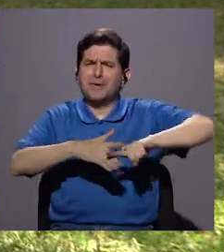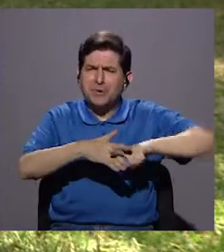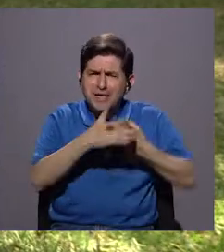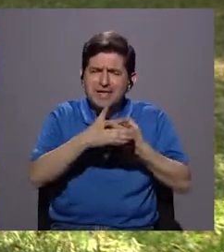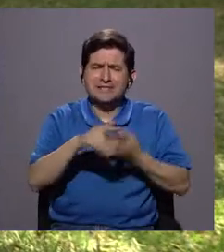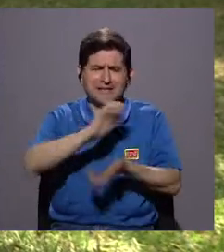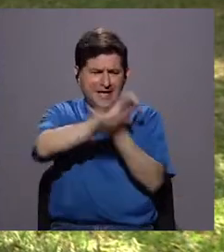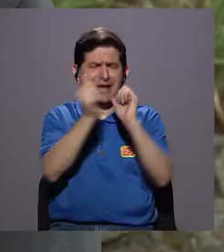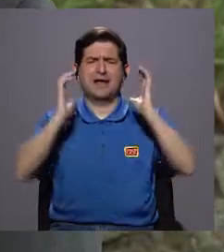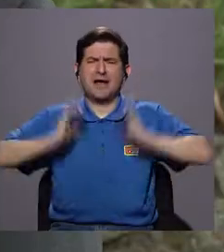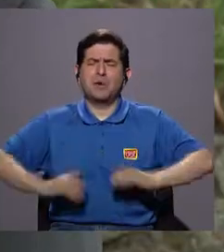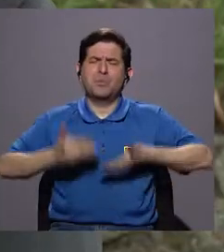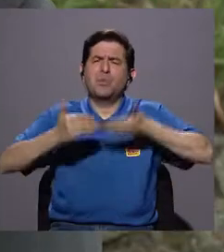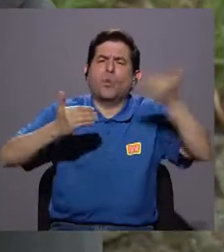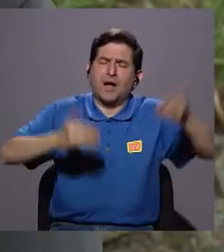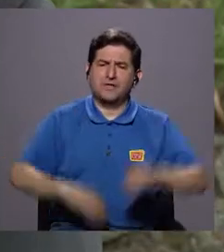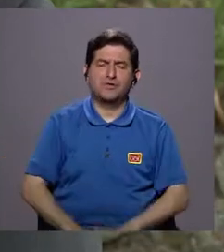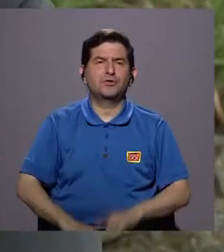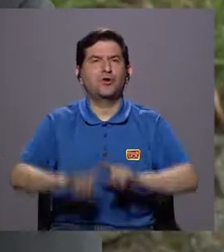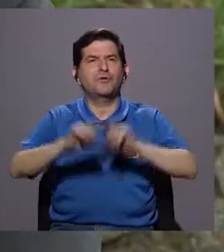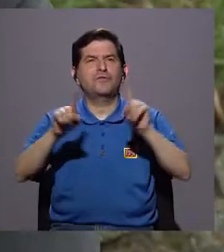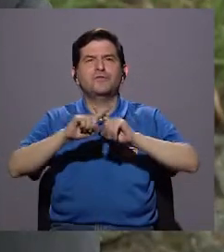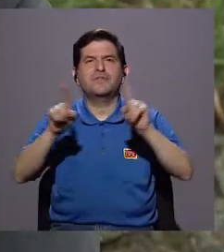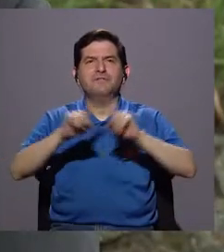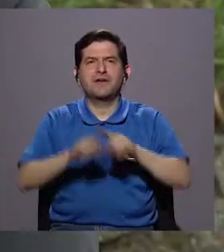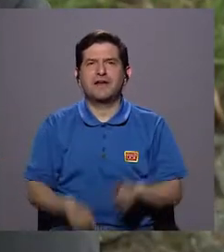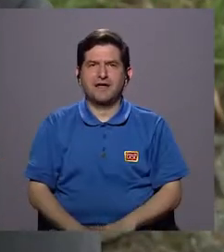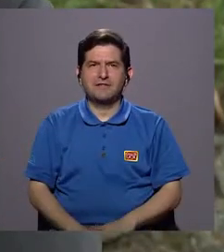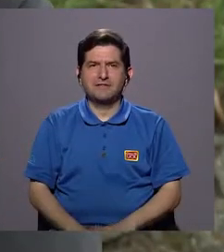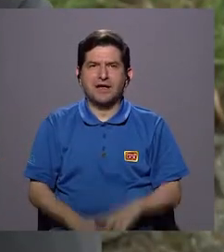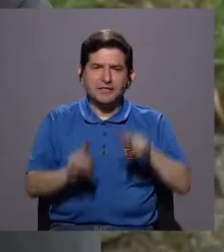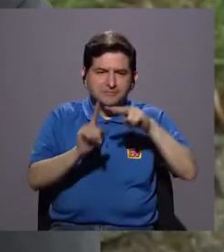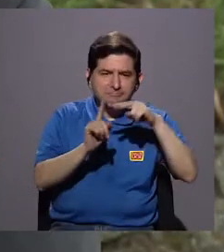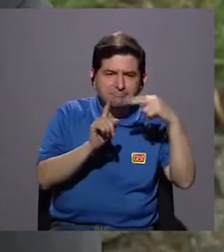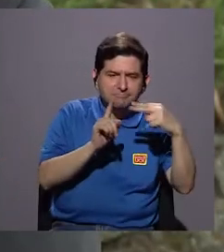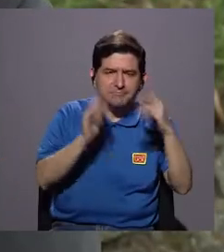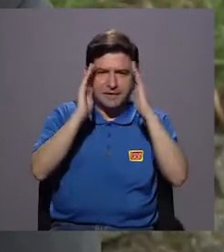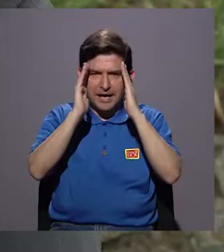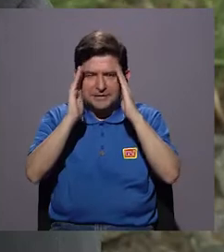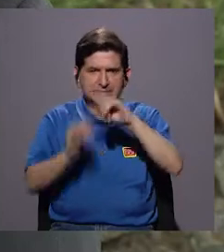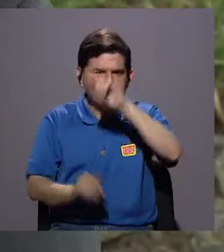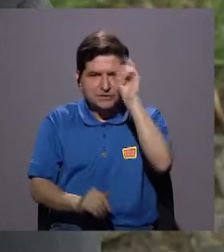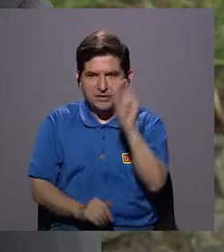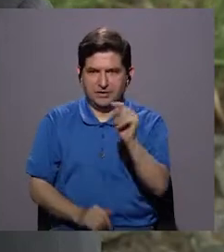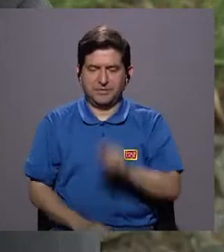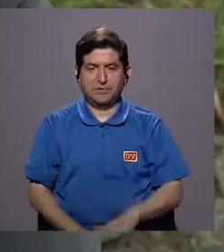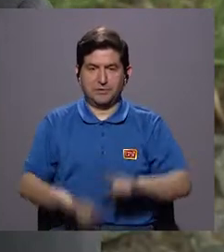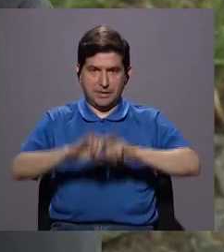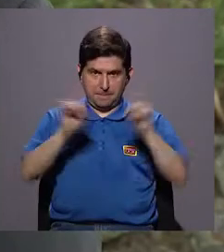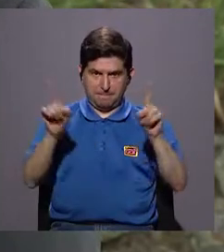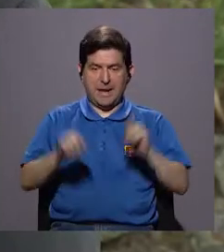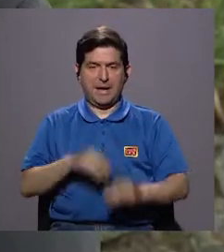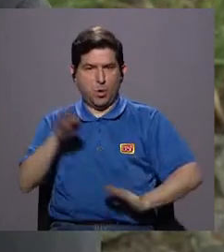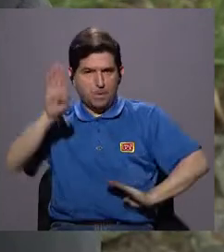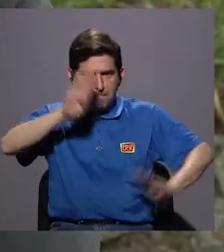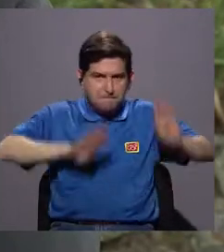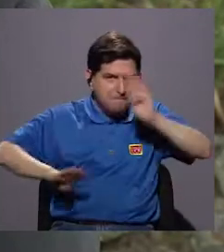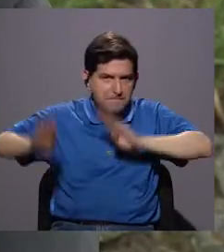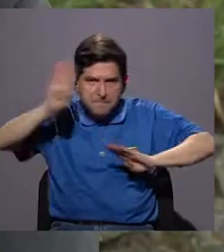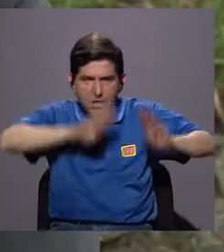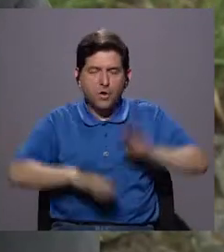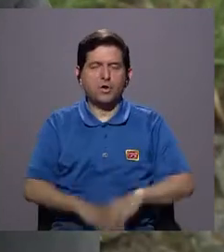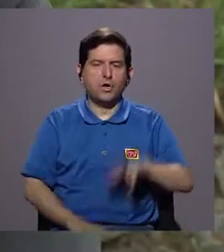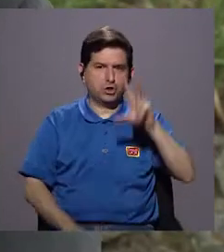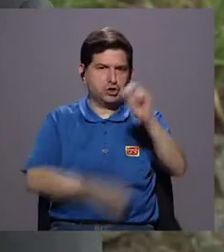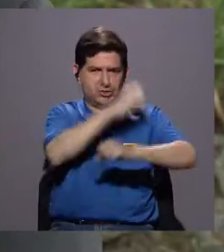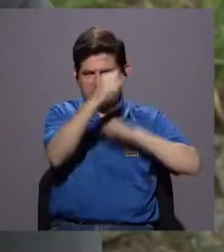cambios corporales? Hay varios puntos desde los que se puede abarcar la pregunta. Sin embargo, desde el punto de vista biológico, los